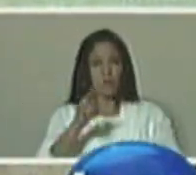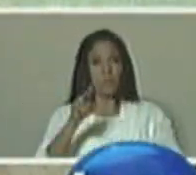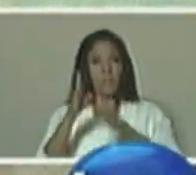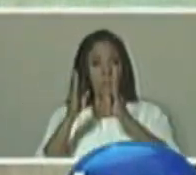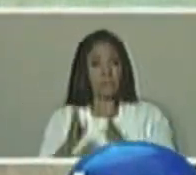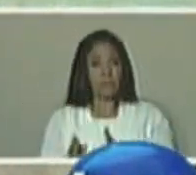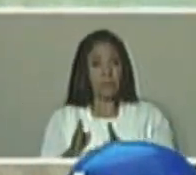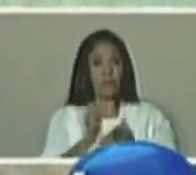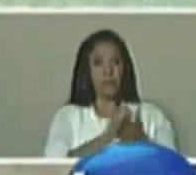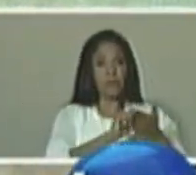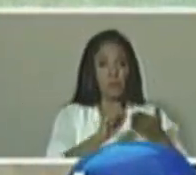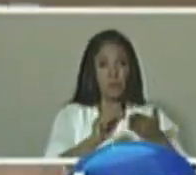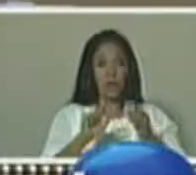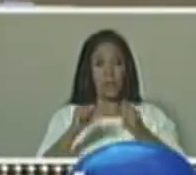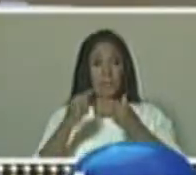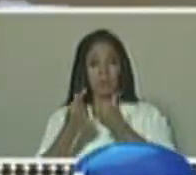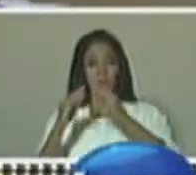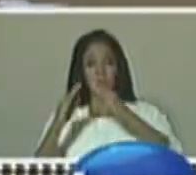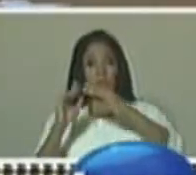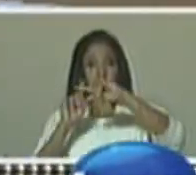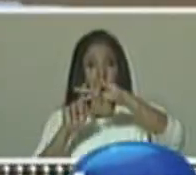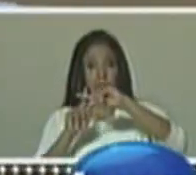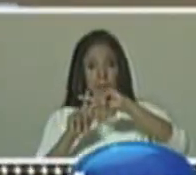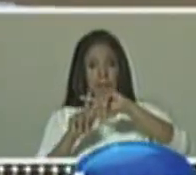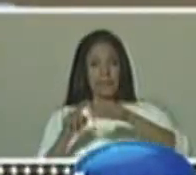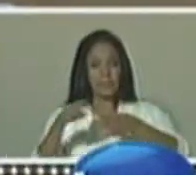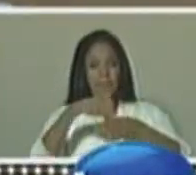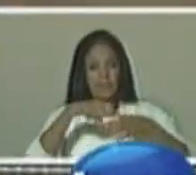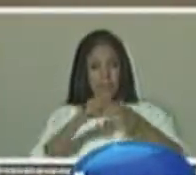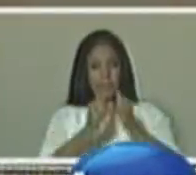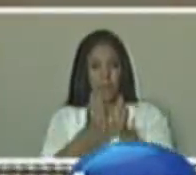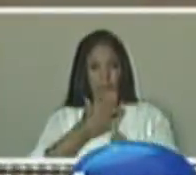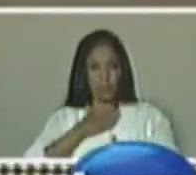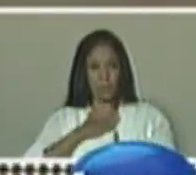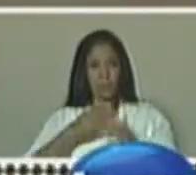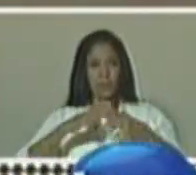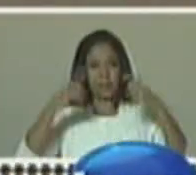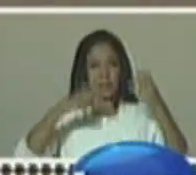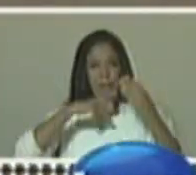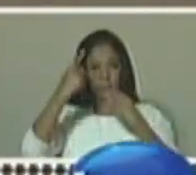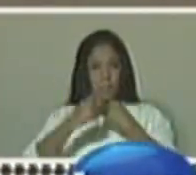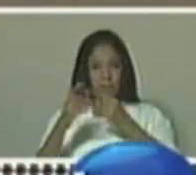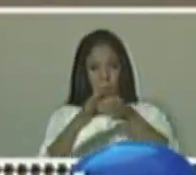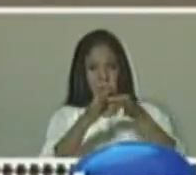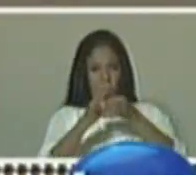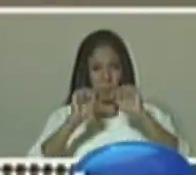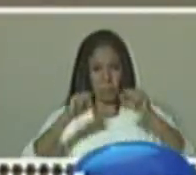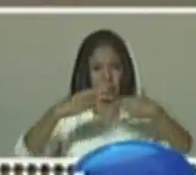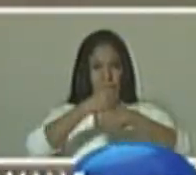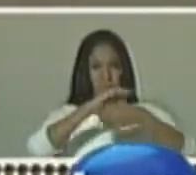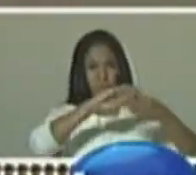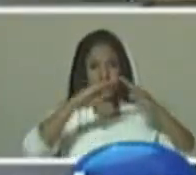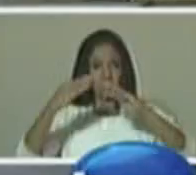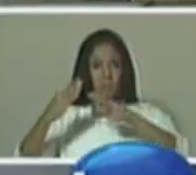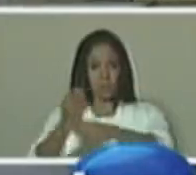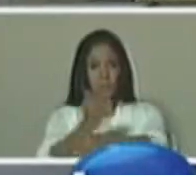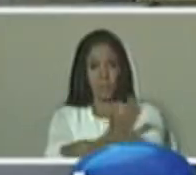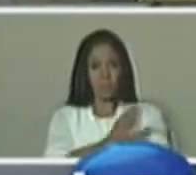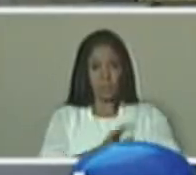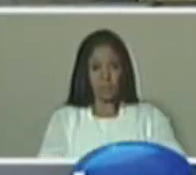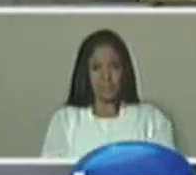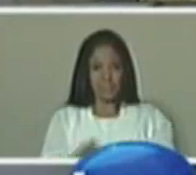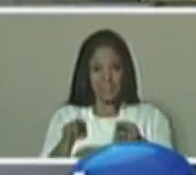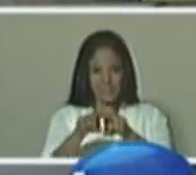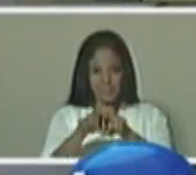grupo misionero, a que sean parte de este gran proyecto, porque juntos podemos hacer que nuestra comunidad mejore. Y no solo eso,